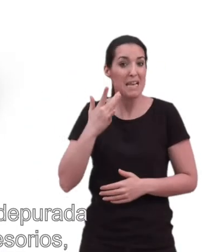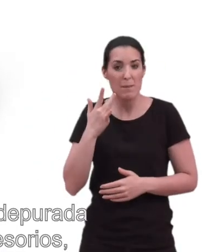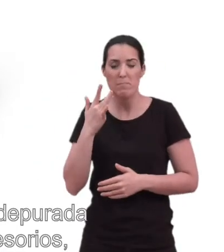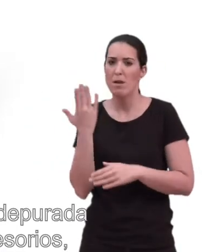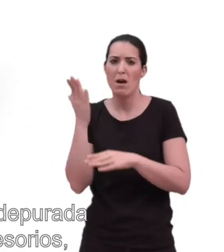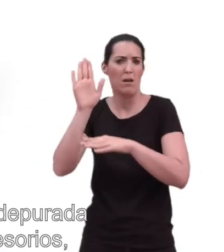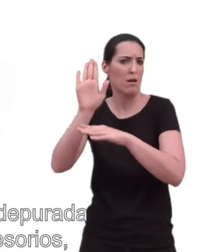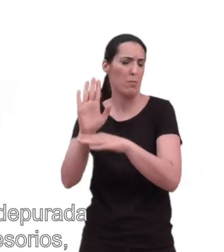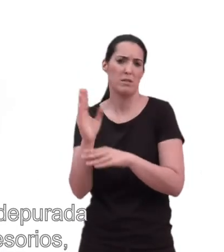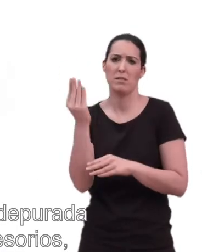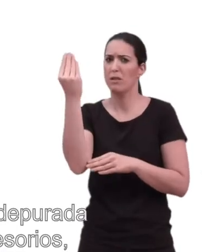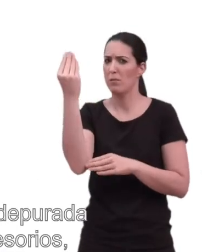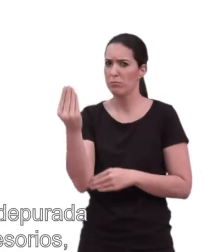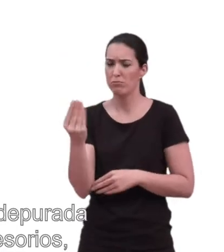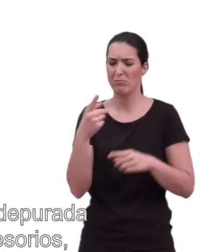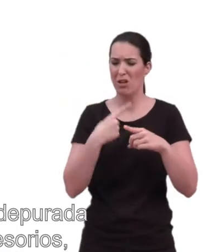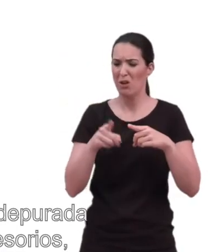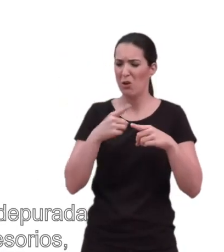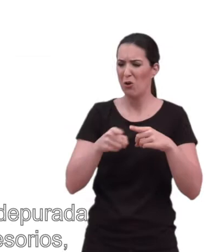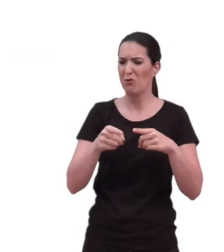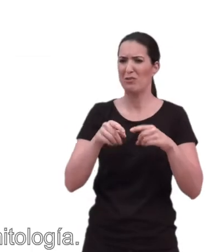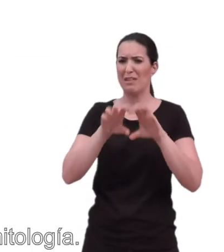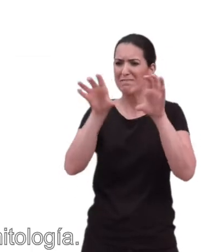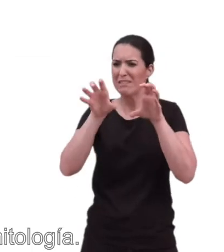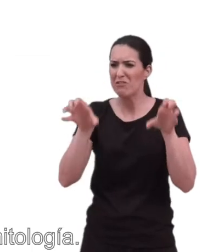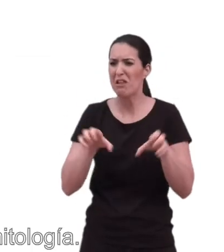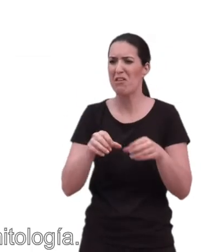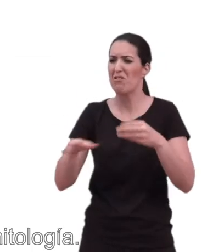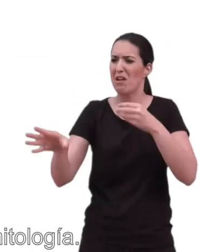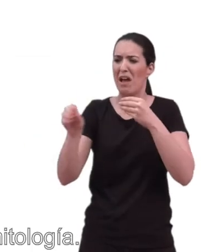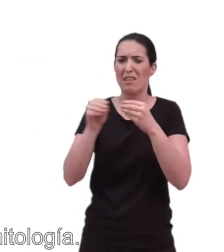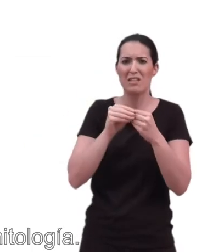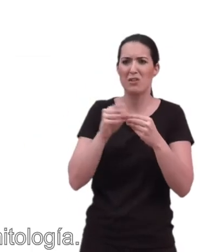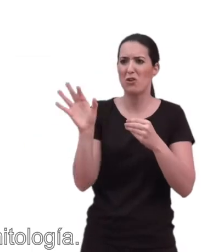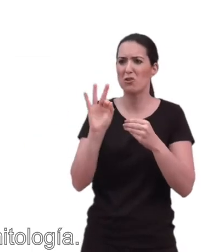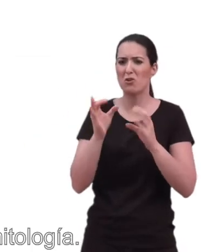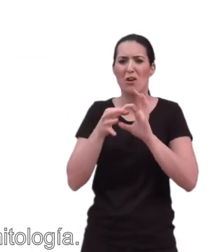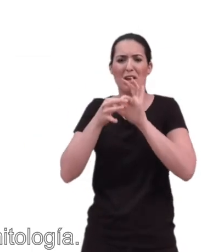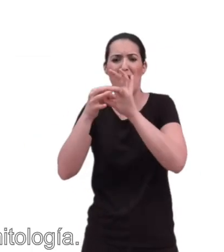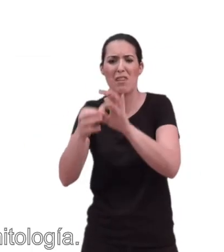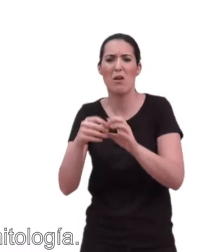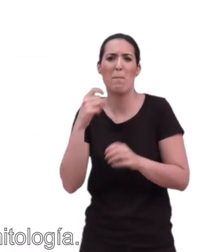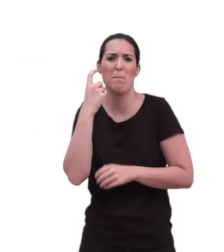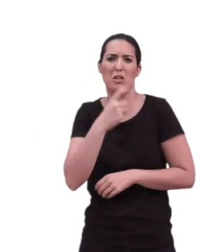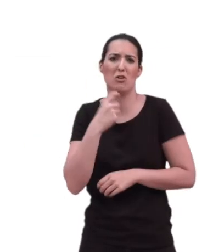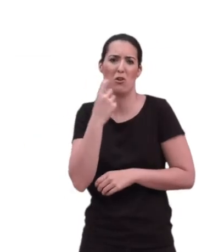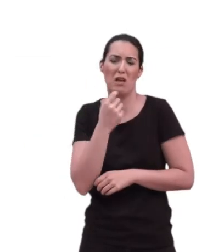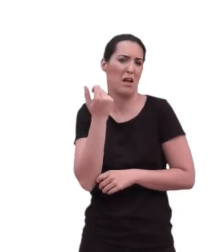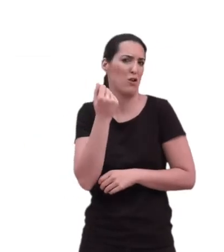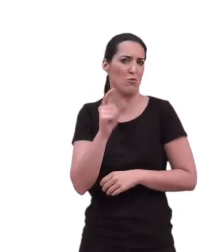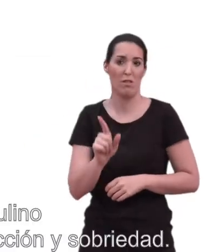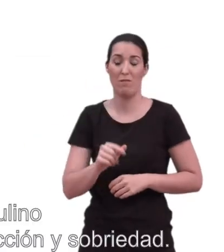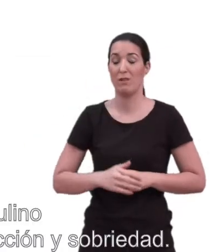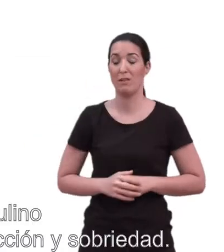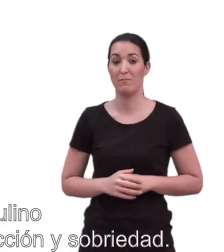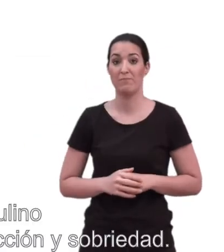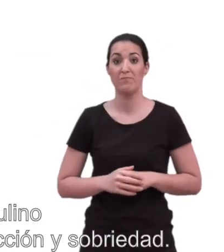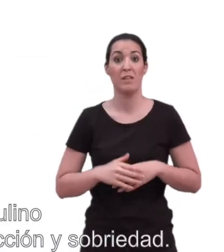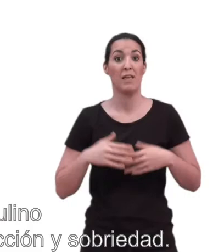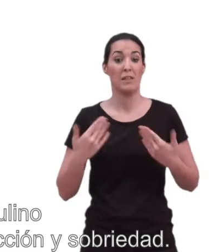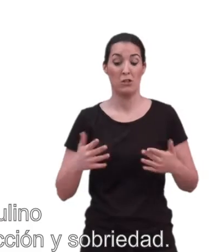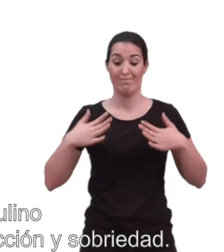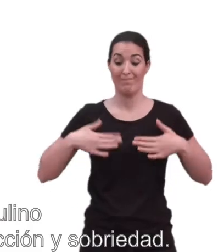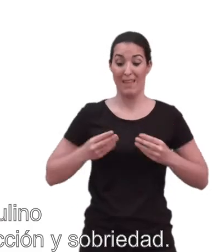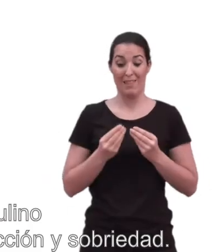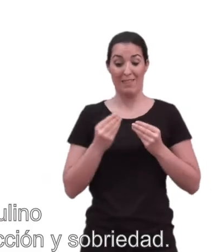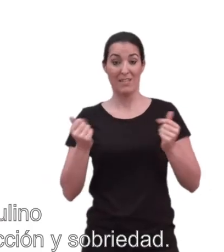de la anatomía humana, sin accesorios, sin demasiadas referencias a la mitología. Así, el